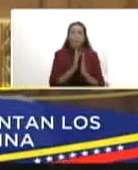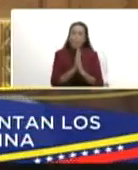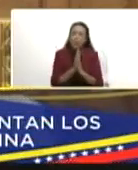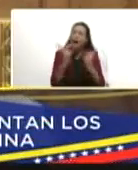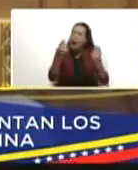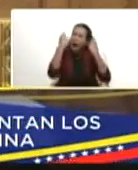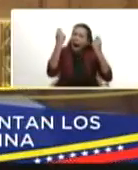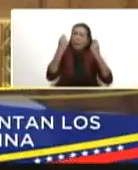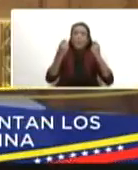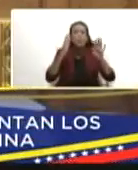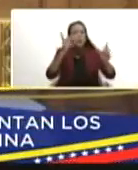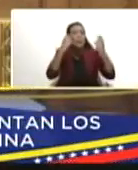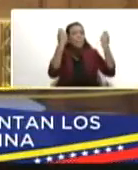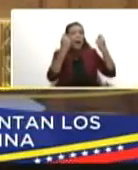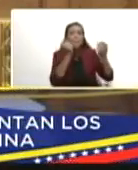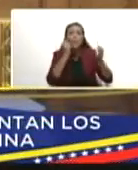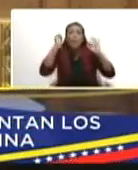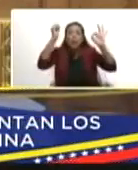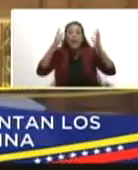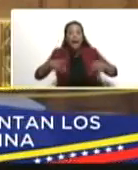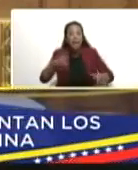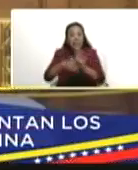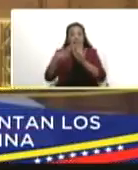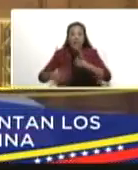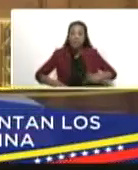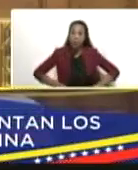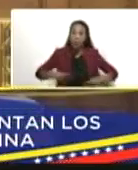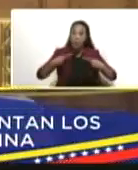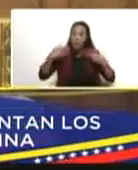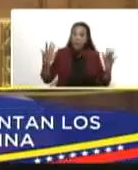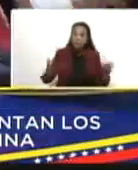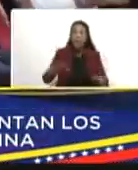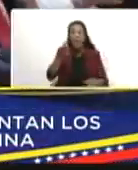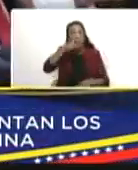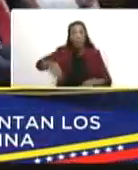hagamos más por la paz y el derecho a la vida del pueblo de